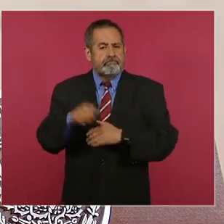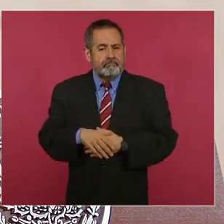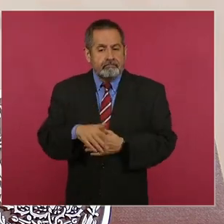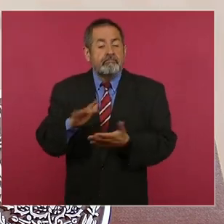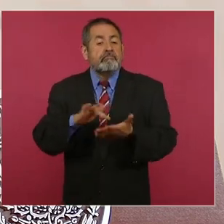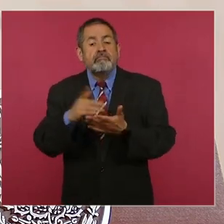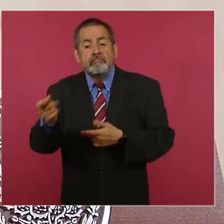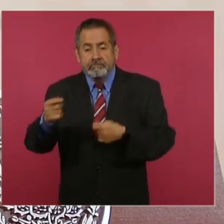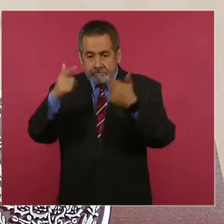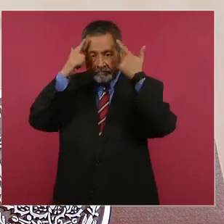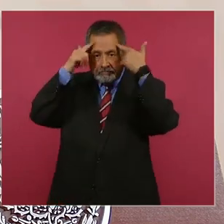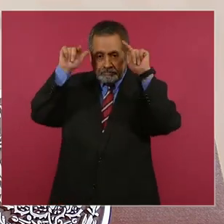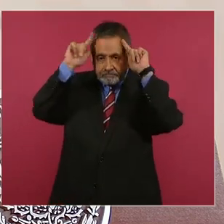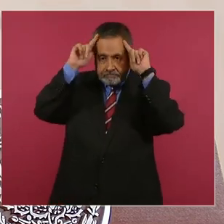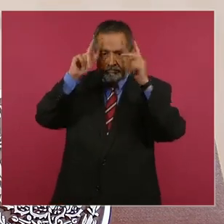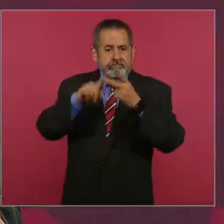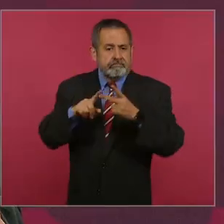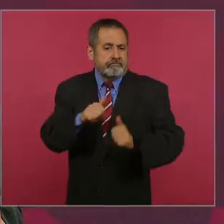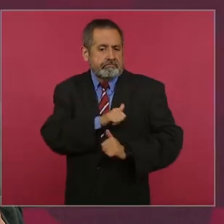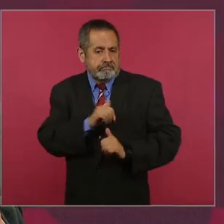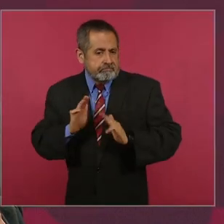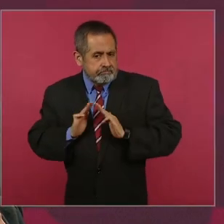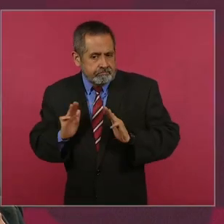sin los soldados